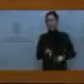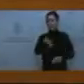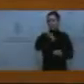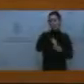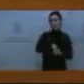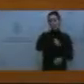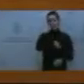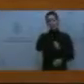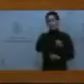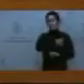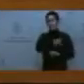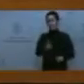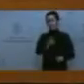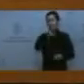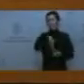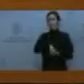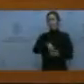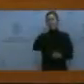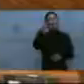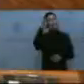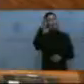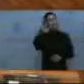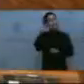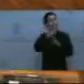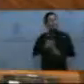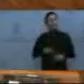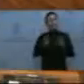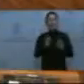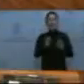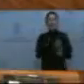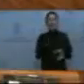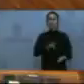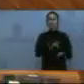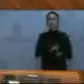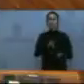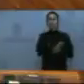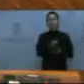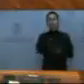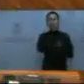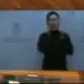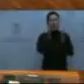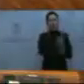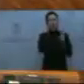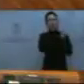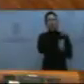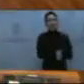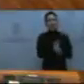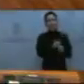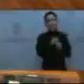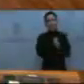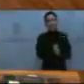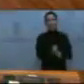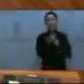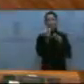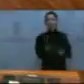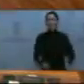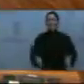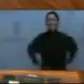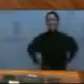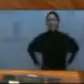conciencia, voten lo que saben, y eso creo que es lo que ha hecho esta consejera a lo largo de todo este año. Muchas gracias.